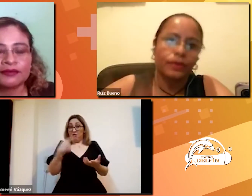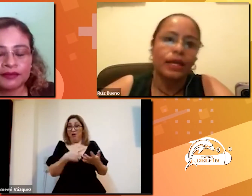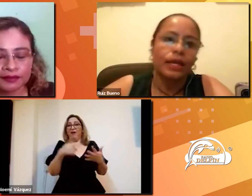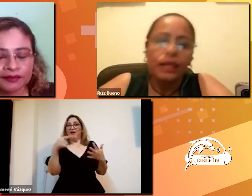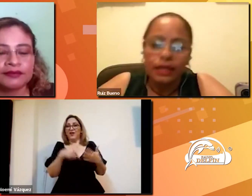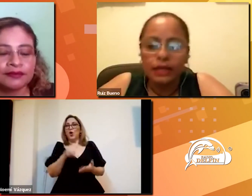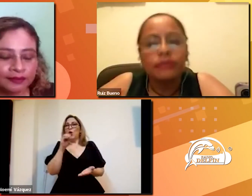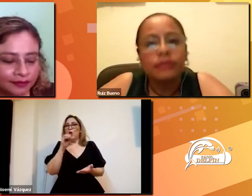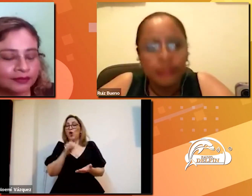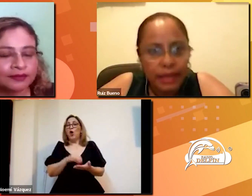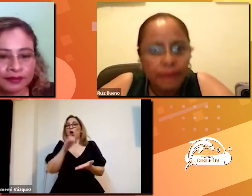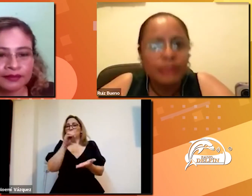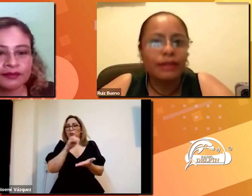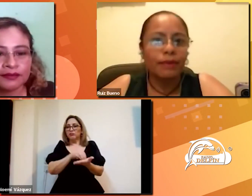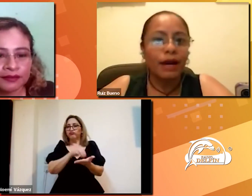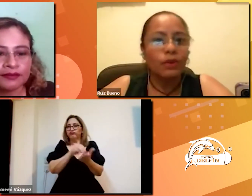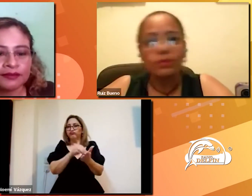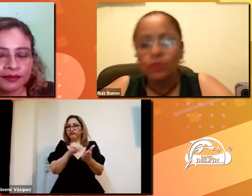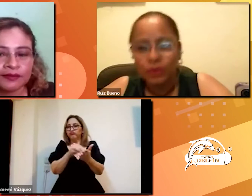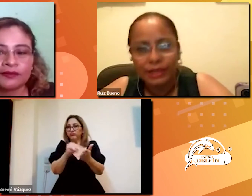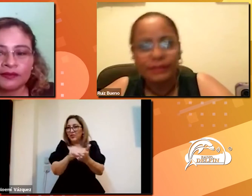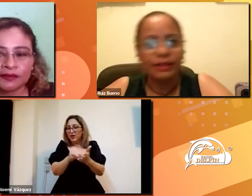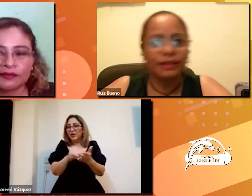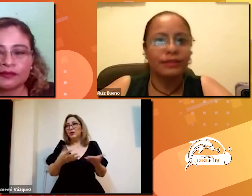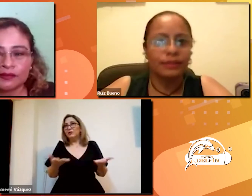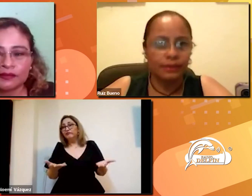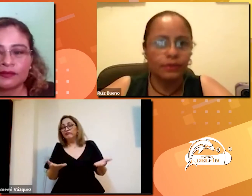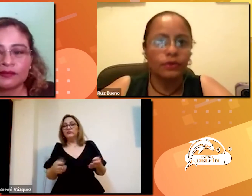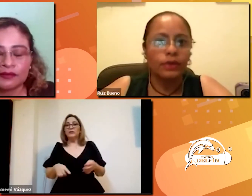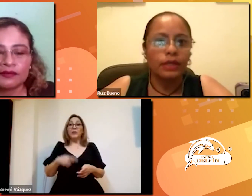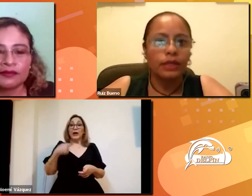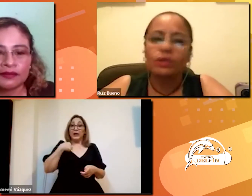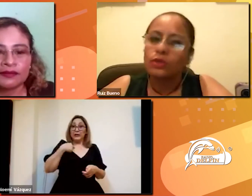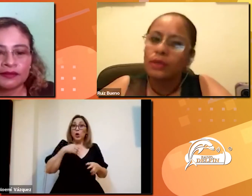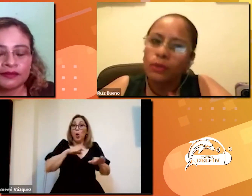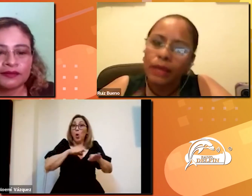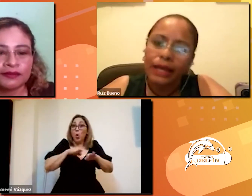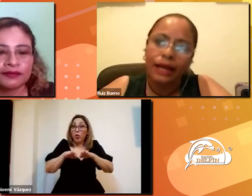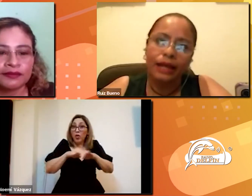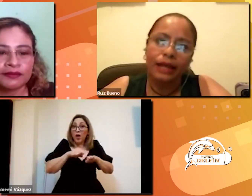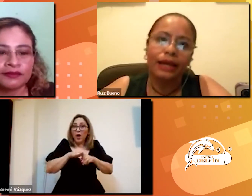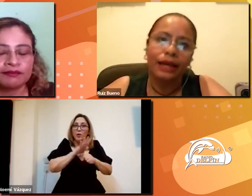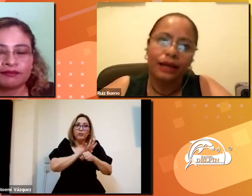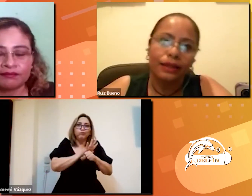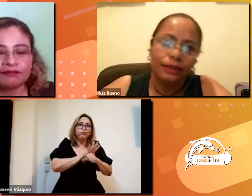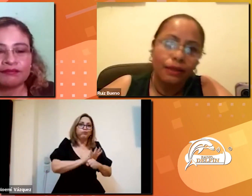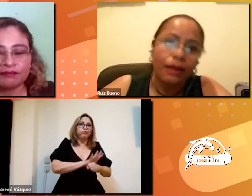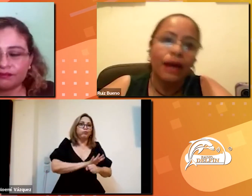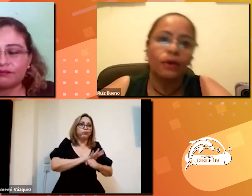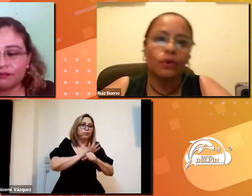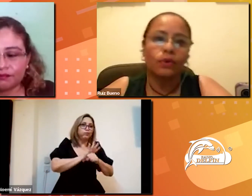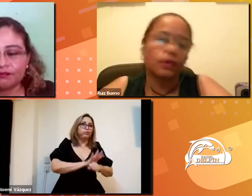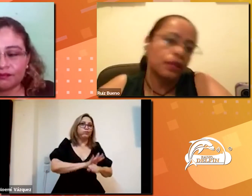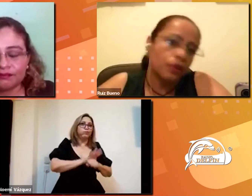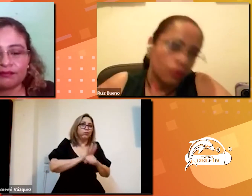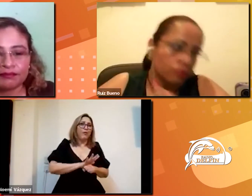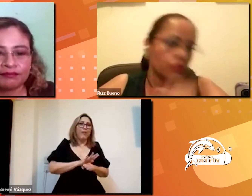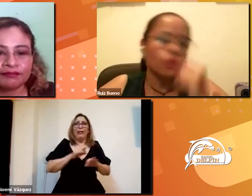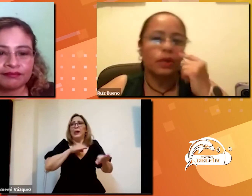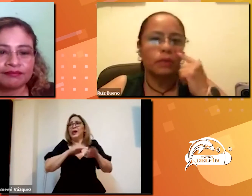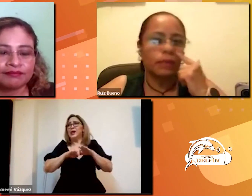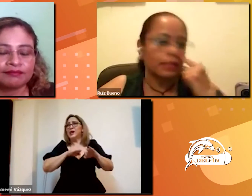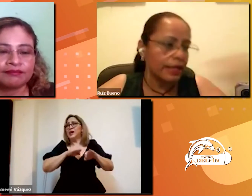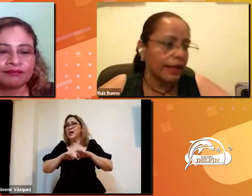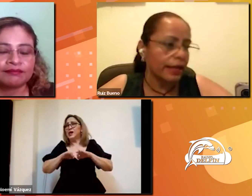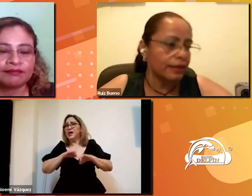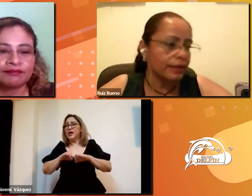¿no? Si en mi trabajo es mucho el estrés, ¿no? No estoy sabiendo manejar ahí la carga de trabajo, y digo,